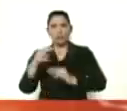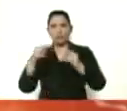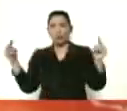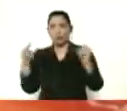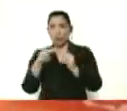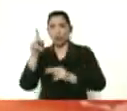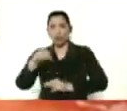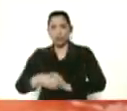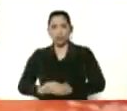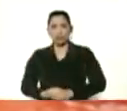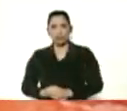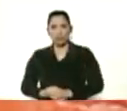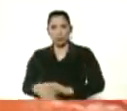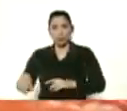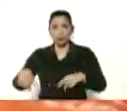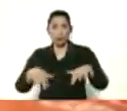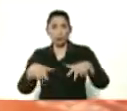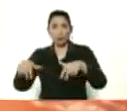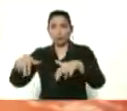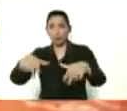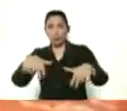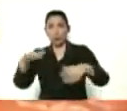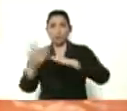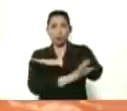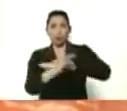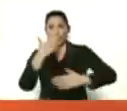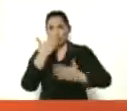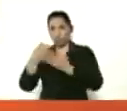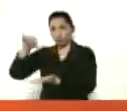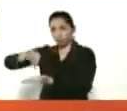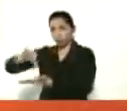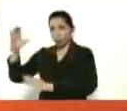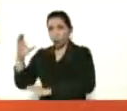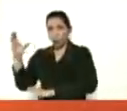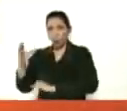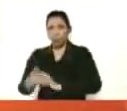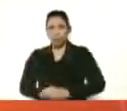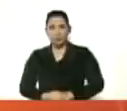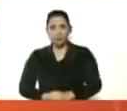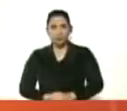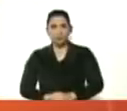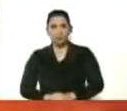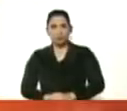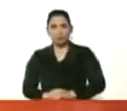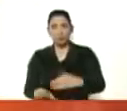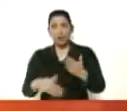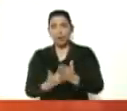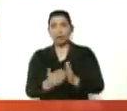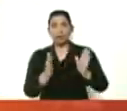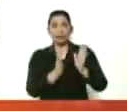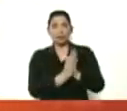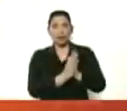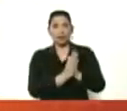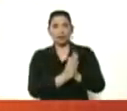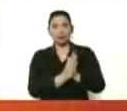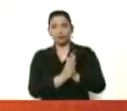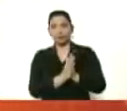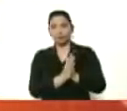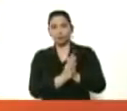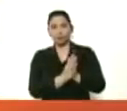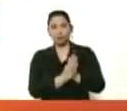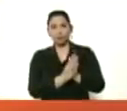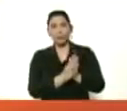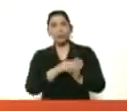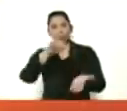las trochas ahí en la frontera entre Cúcuta, Ureña y San Antonio. Estamos preparados, pues,